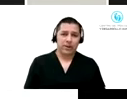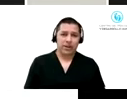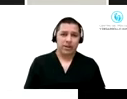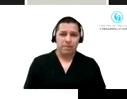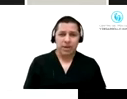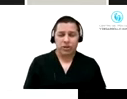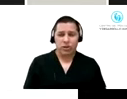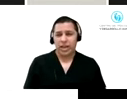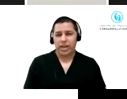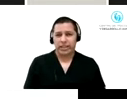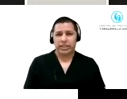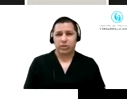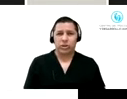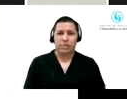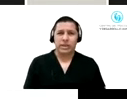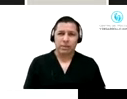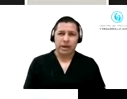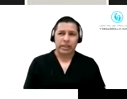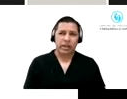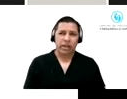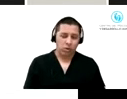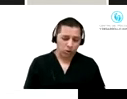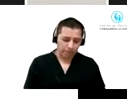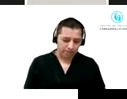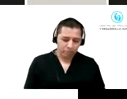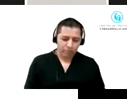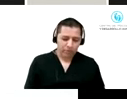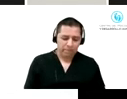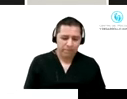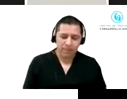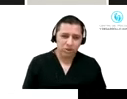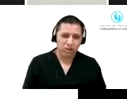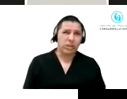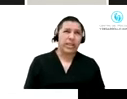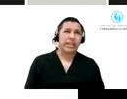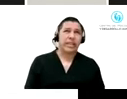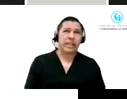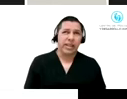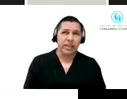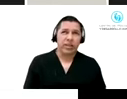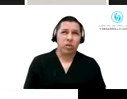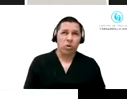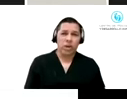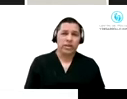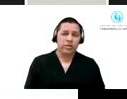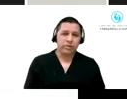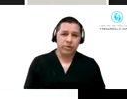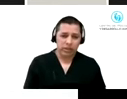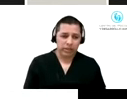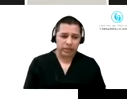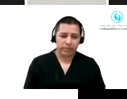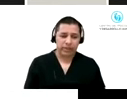podamos mencionar si esto realmente pasa o no. Pensemos en lo siguiente. Un